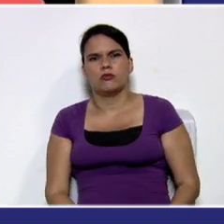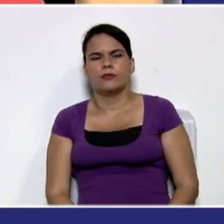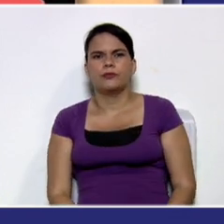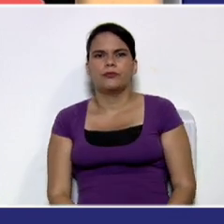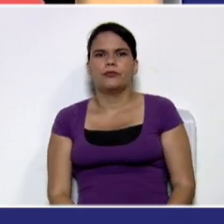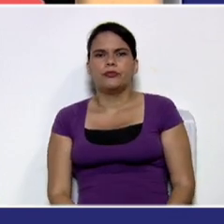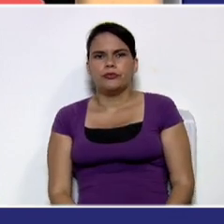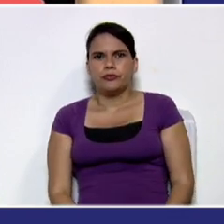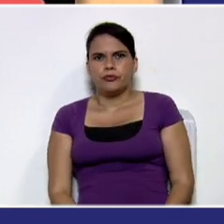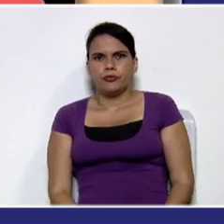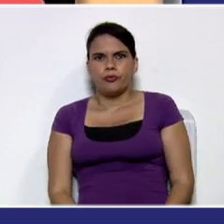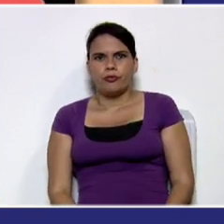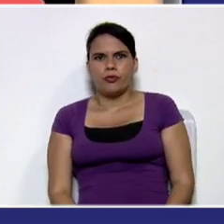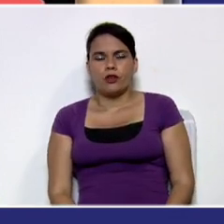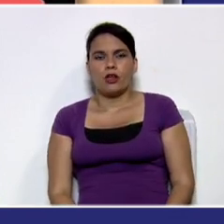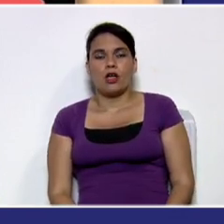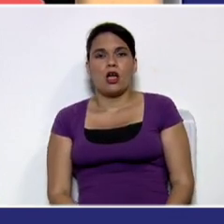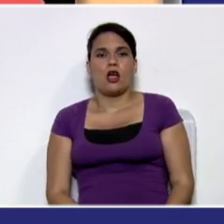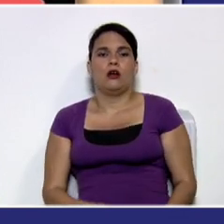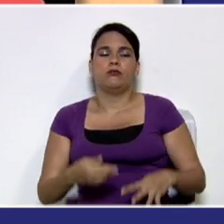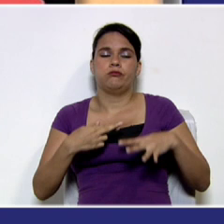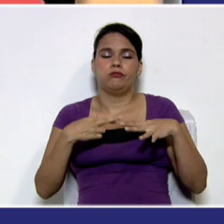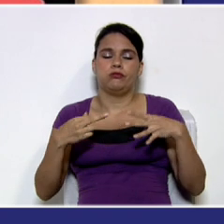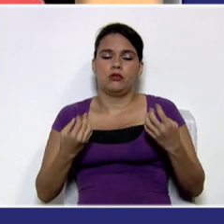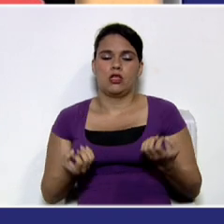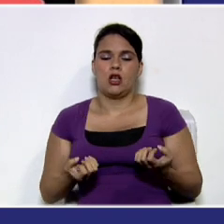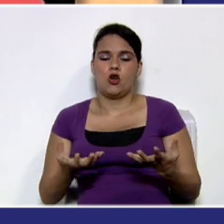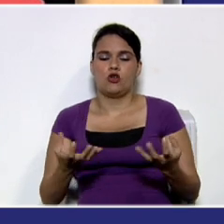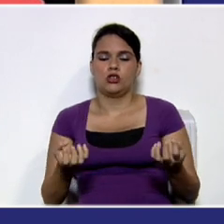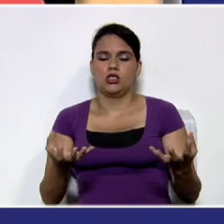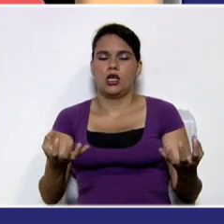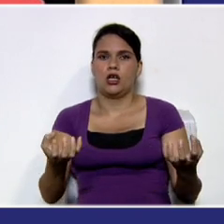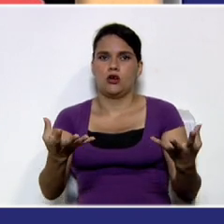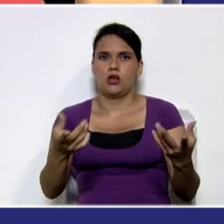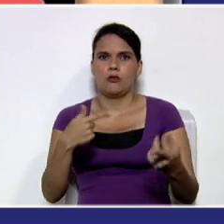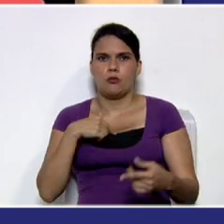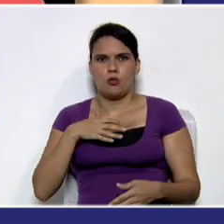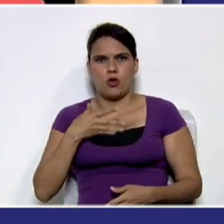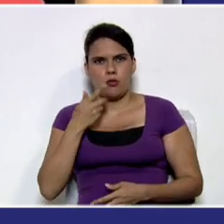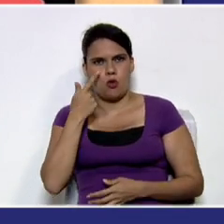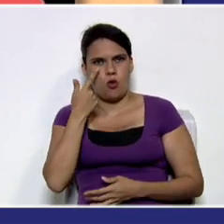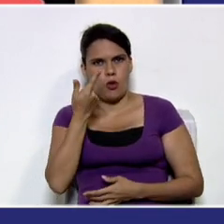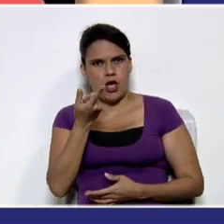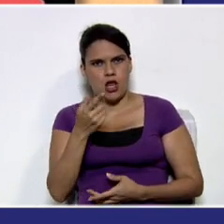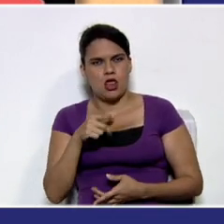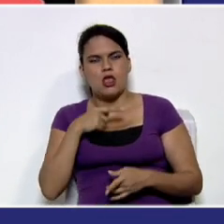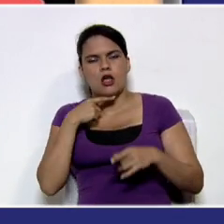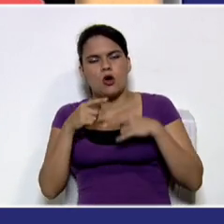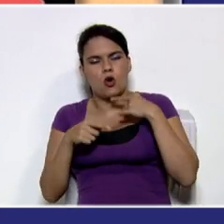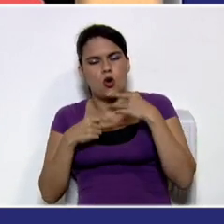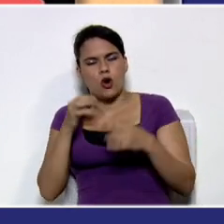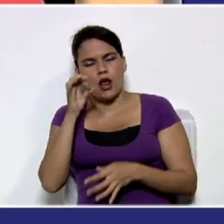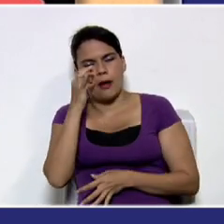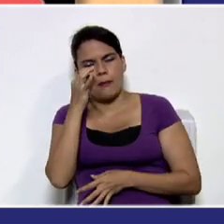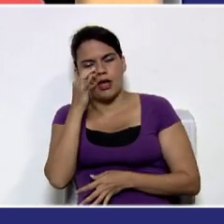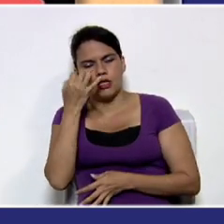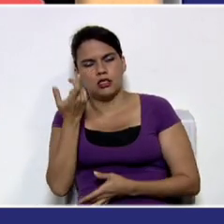La región de los llanos, en este caso que podemos apreciar color amarillo, tiene una población de